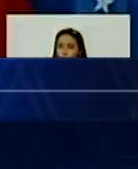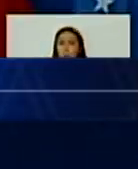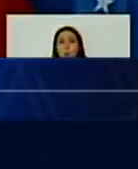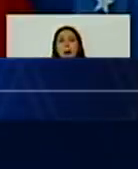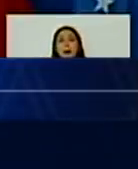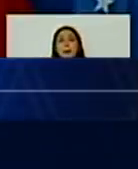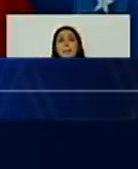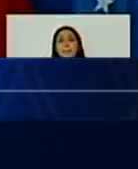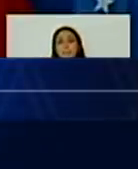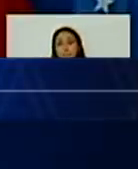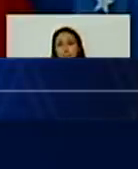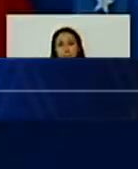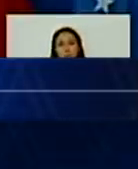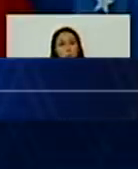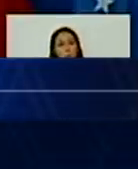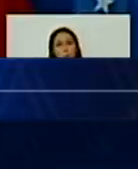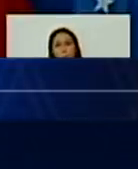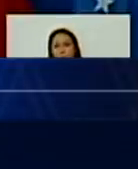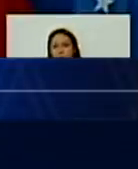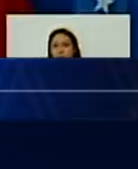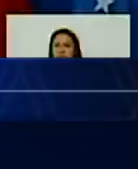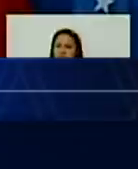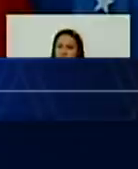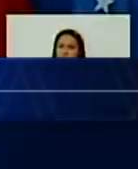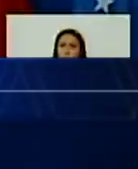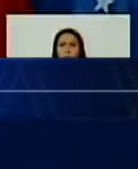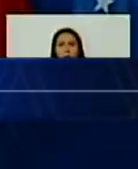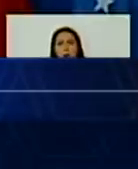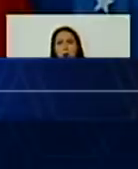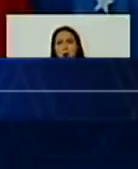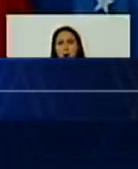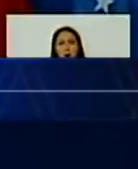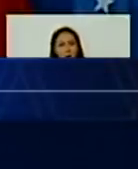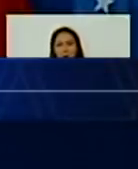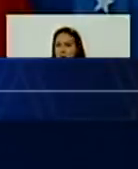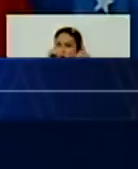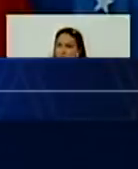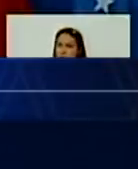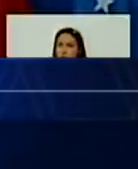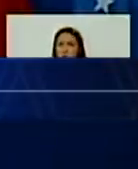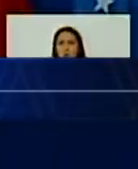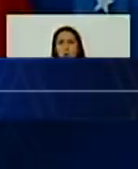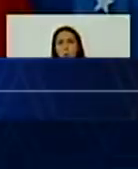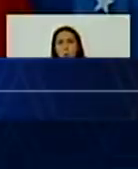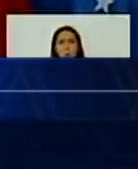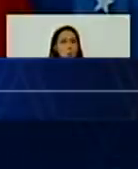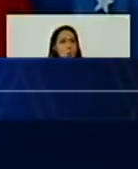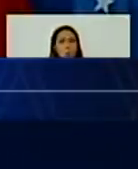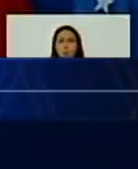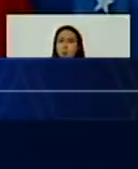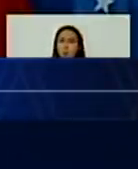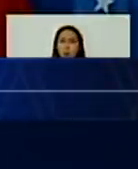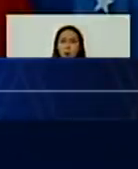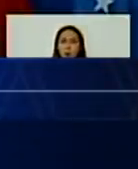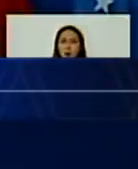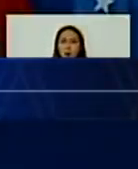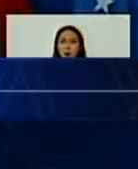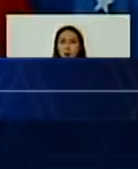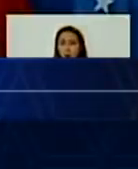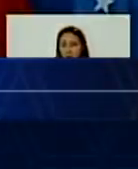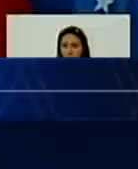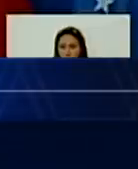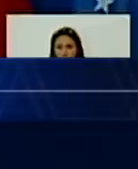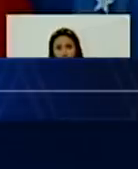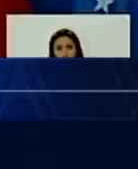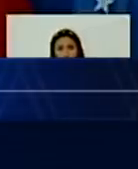efecto suspensivo. Es decir, esa decisión del tribunal queda en suspenso. No debe estas personas que, según nuestro